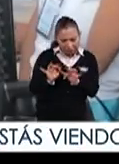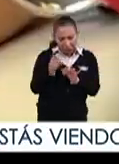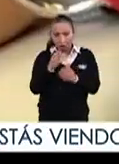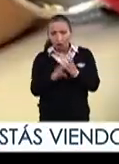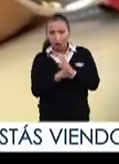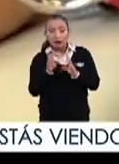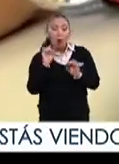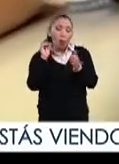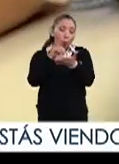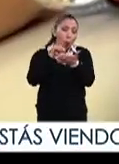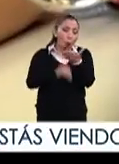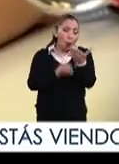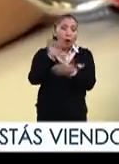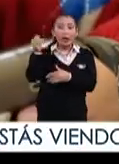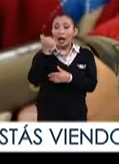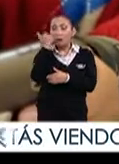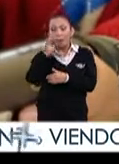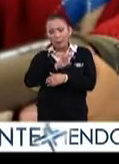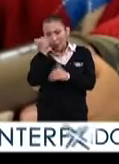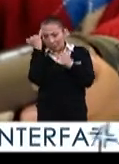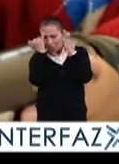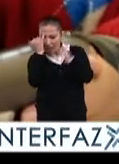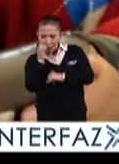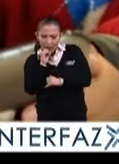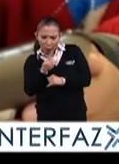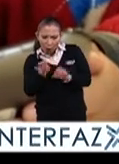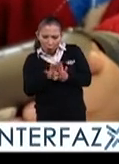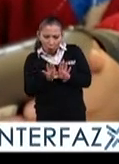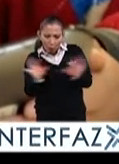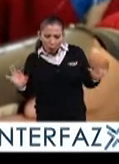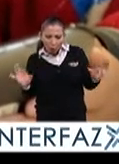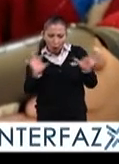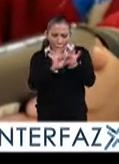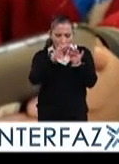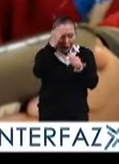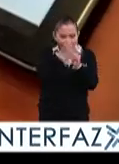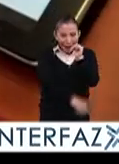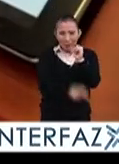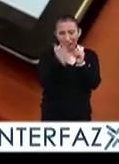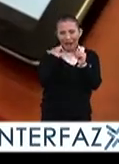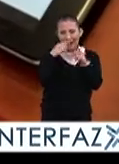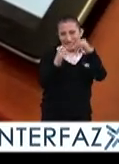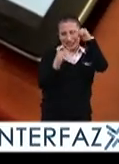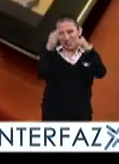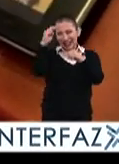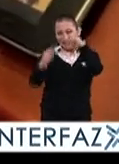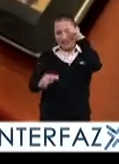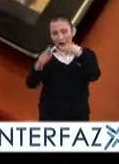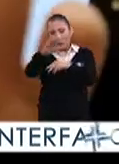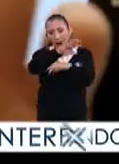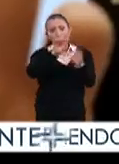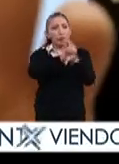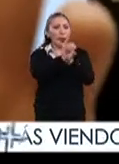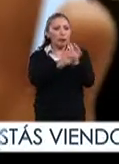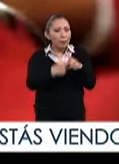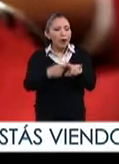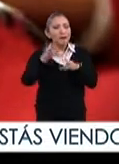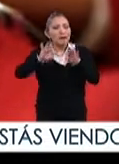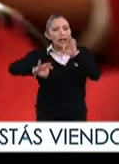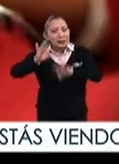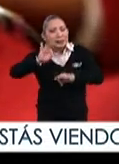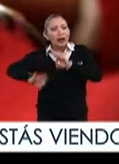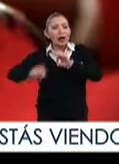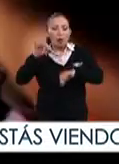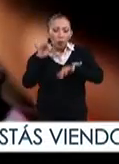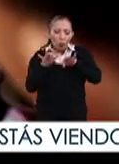físicos, ¿okay? Y los estudiantes puedan construir a la vez puentes para complementar y relacionar diferentes disciplinas como la matemática, la física, la